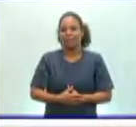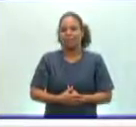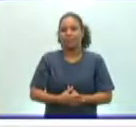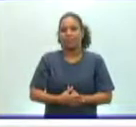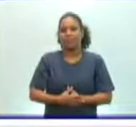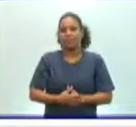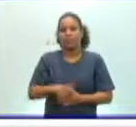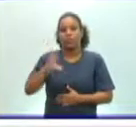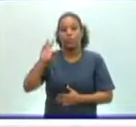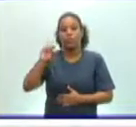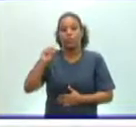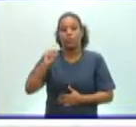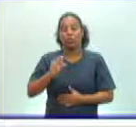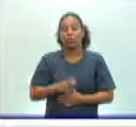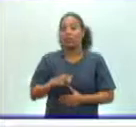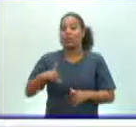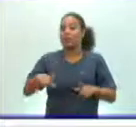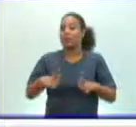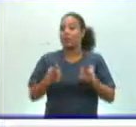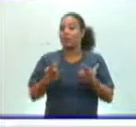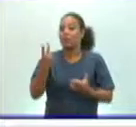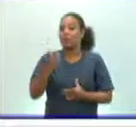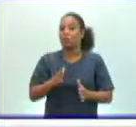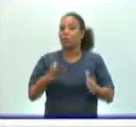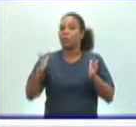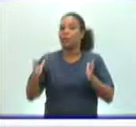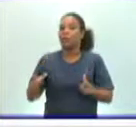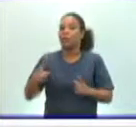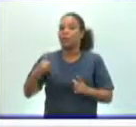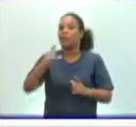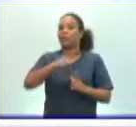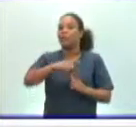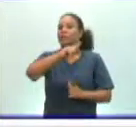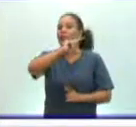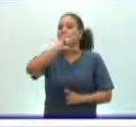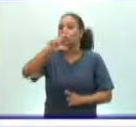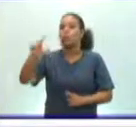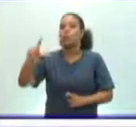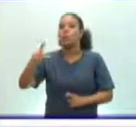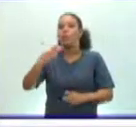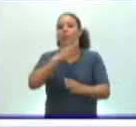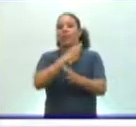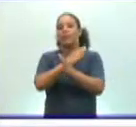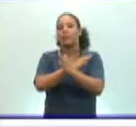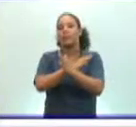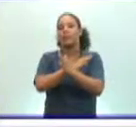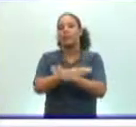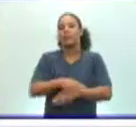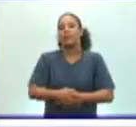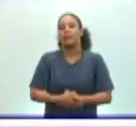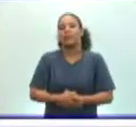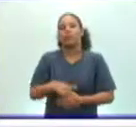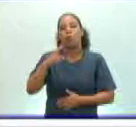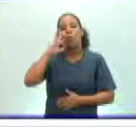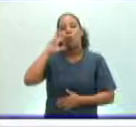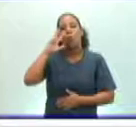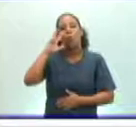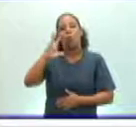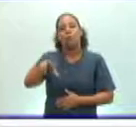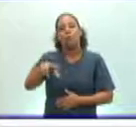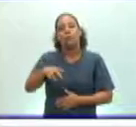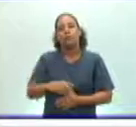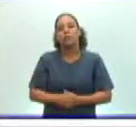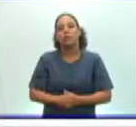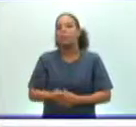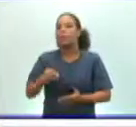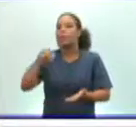Nos dicen que se cumple la segunda parte del teorema de las transversales. Observen la posición de